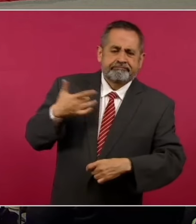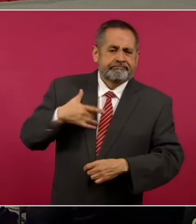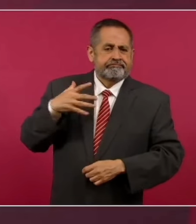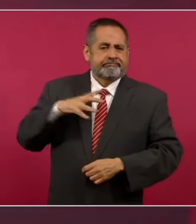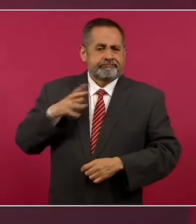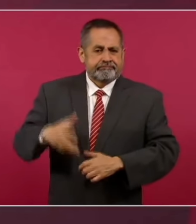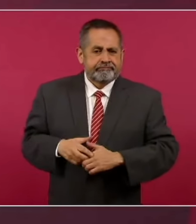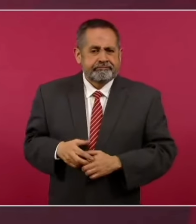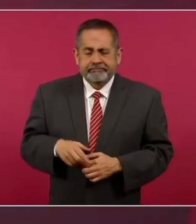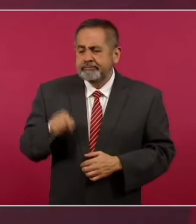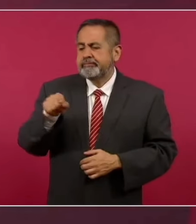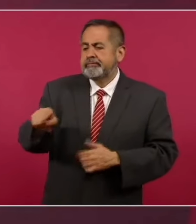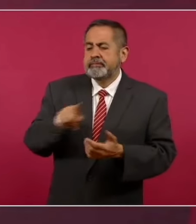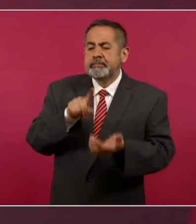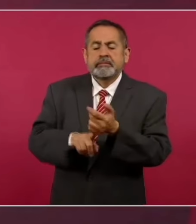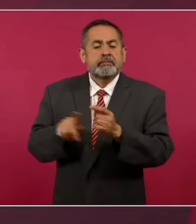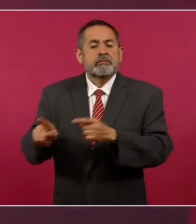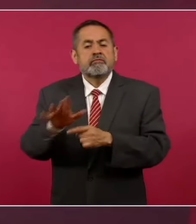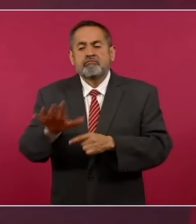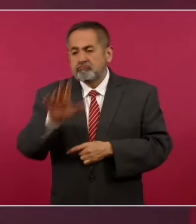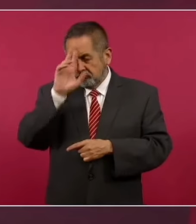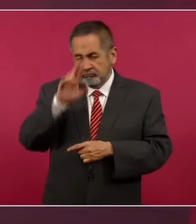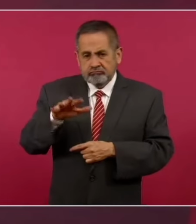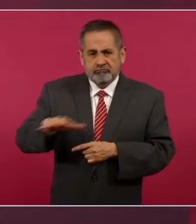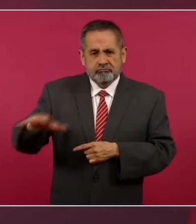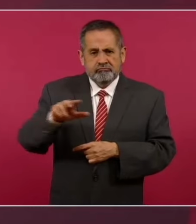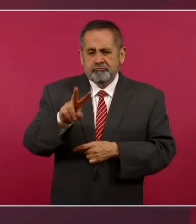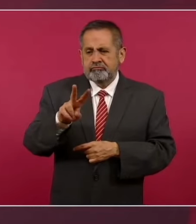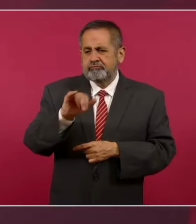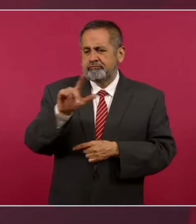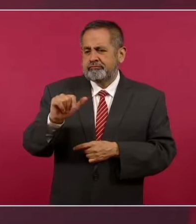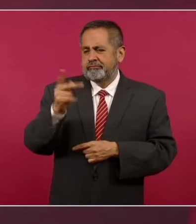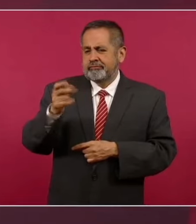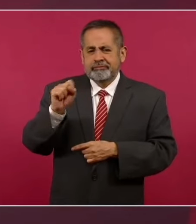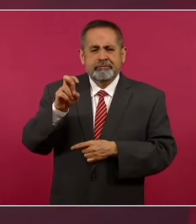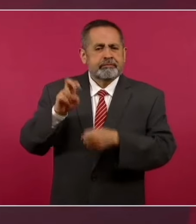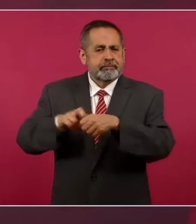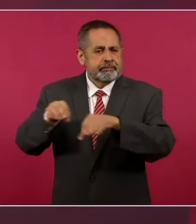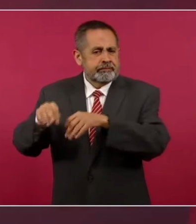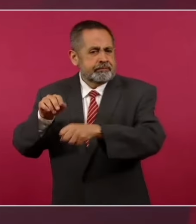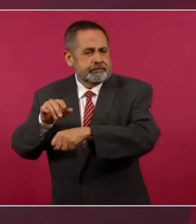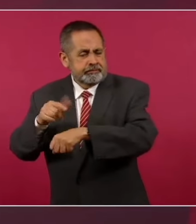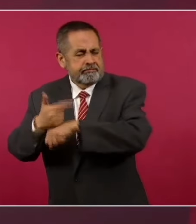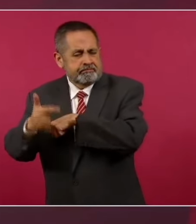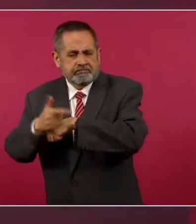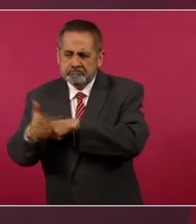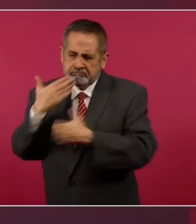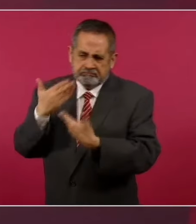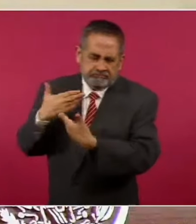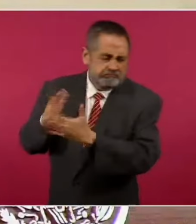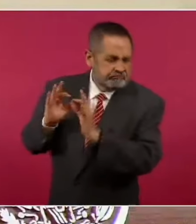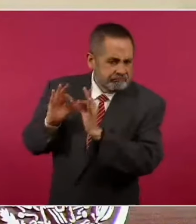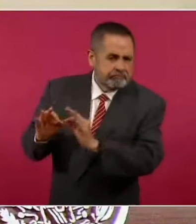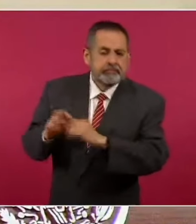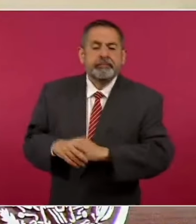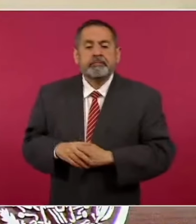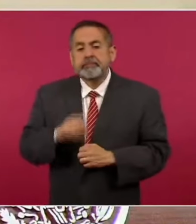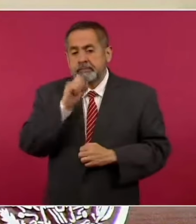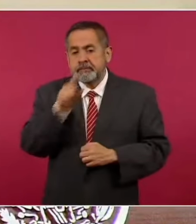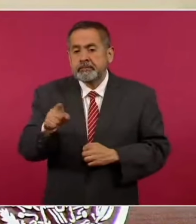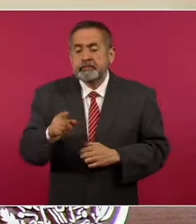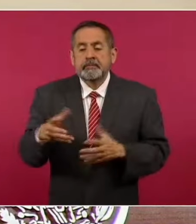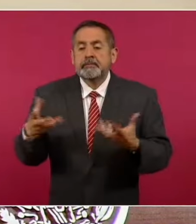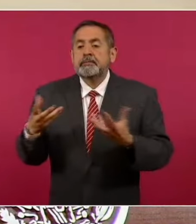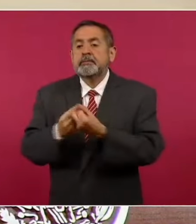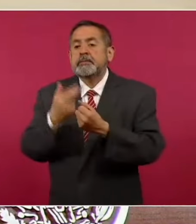está Richard Hansen, nuestros respetos para este señor que trabaja en Guatemala. Y creo también que nos conecta con